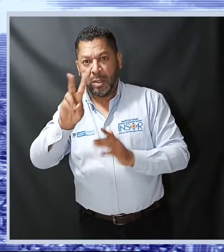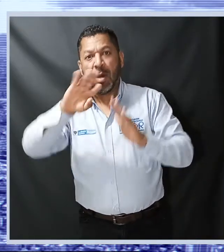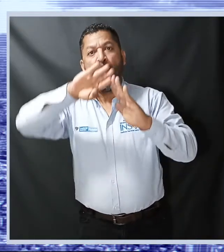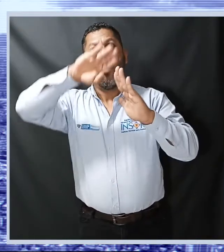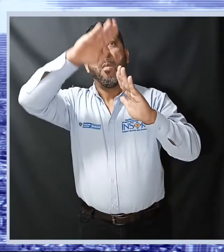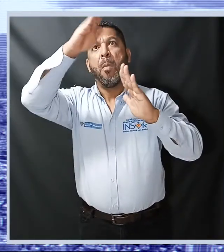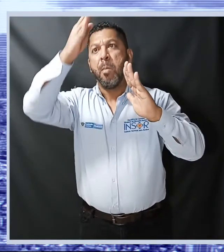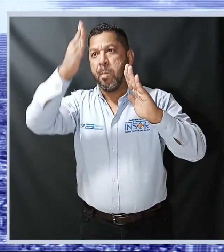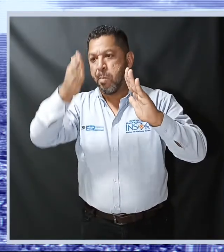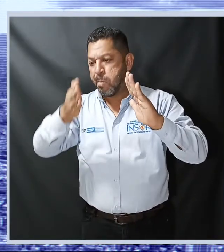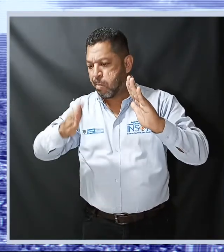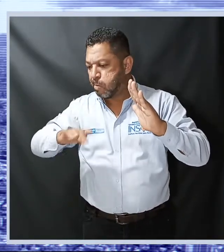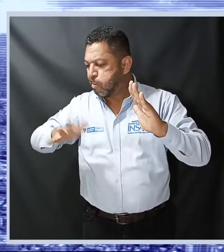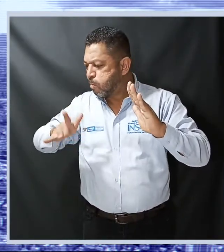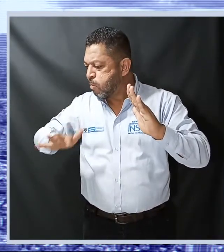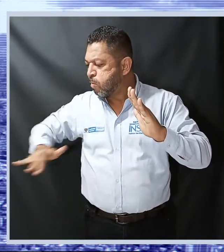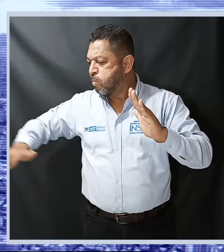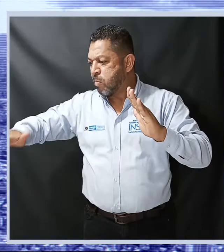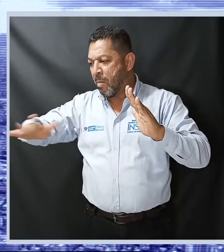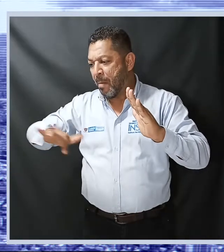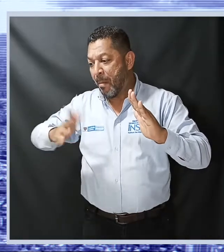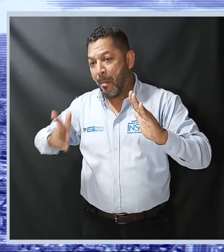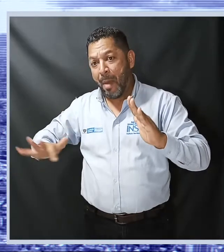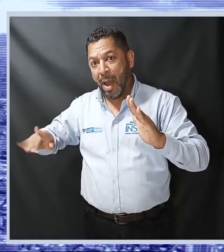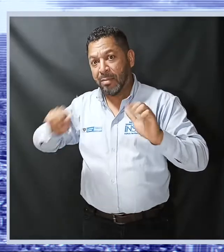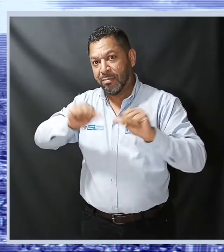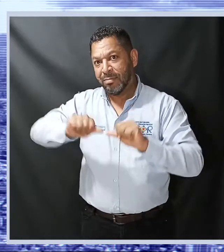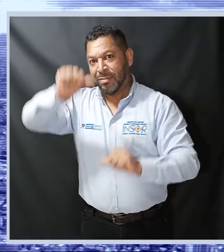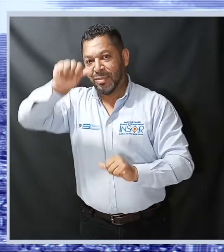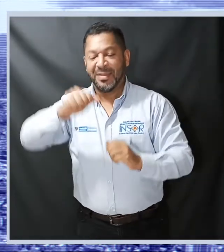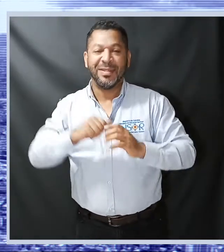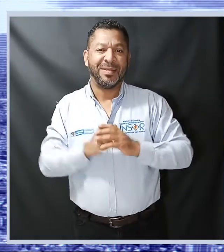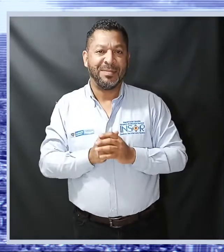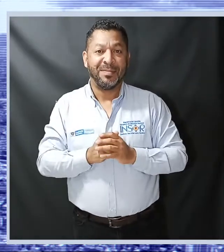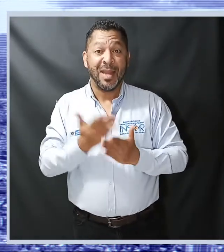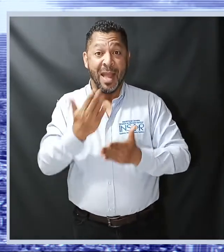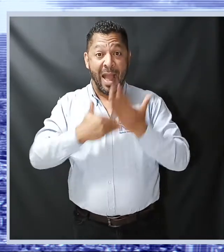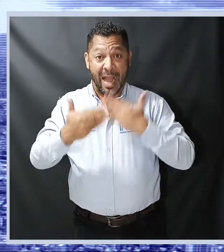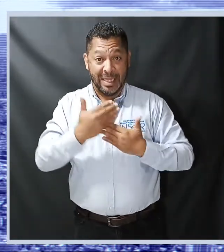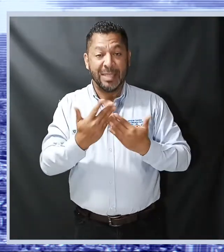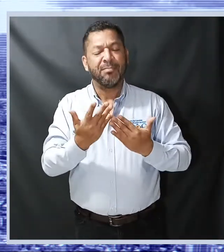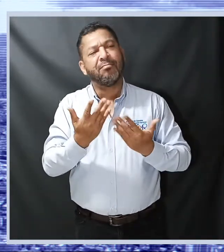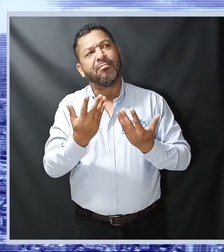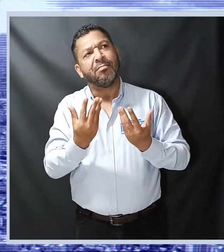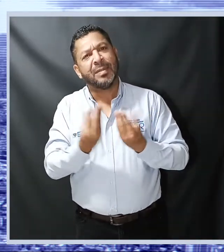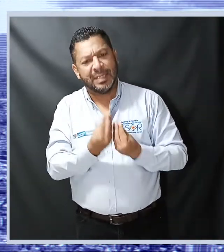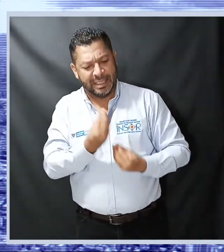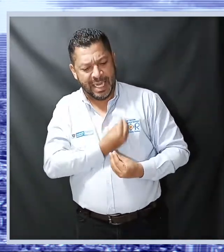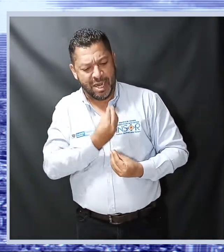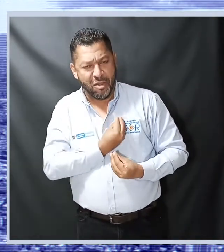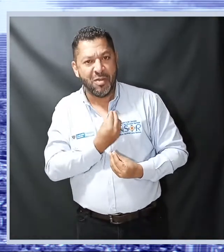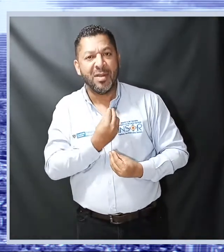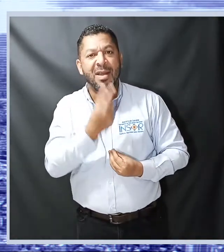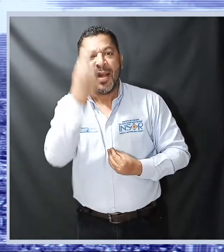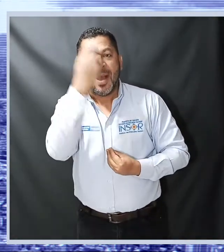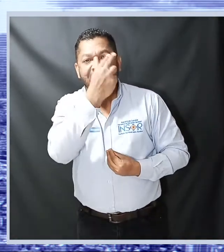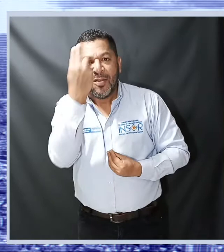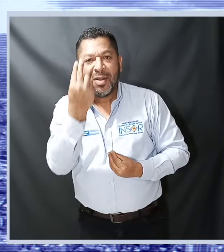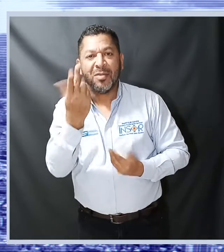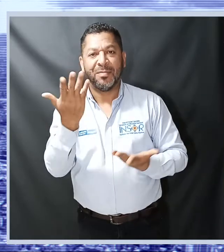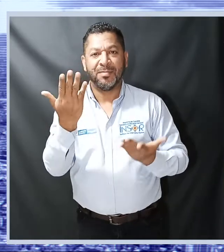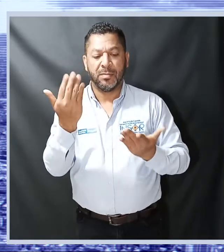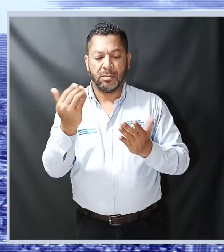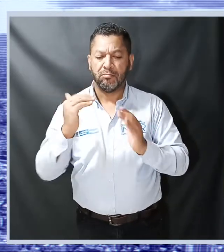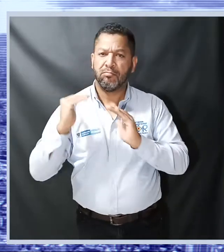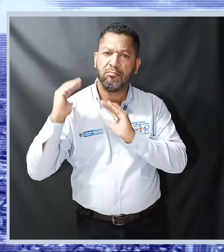3.152 metros a nivel del mar. En un comienzo, pues con la colaboración de los feligreses, que